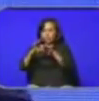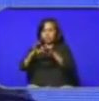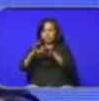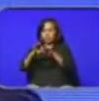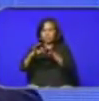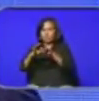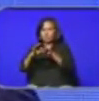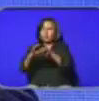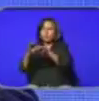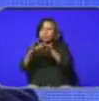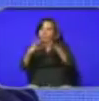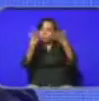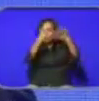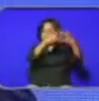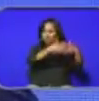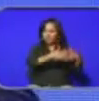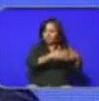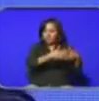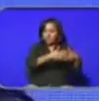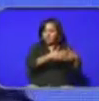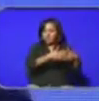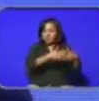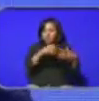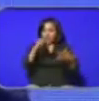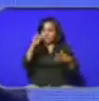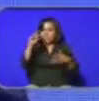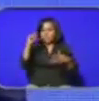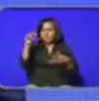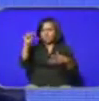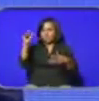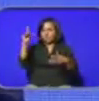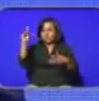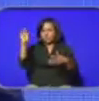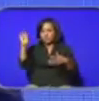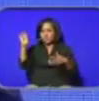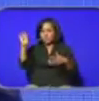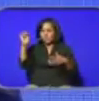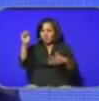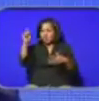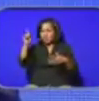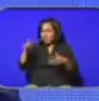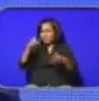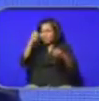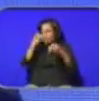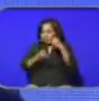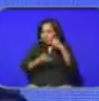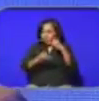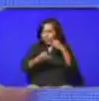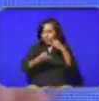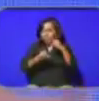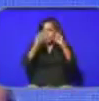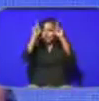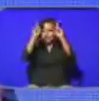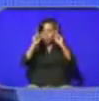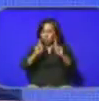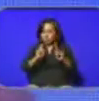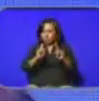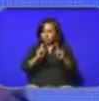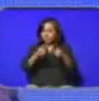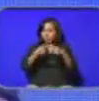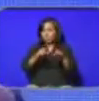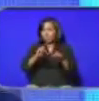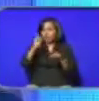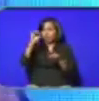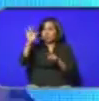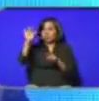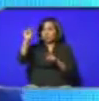Entonces el INADE, para entrar al INADE tampoco necesitas haber terminado tu educación media. Para el ICSE